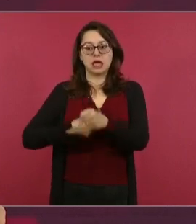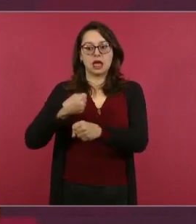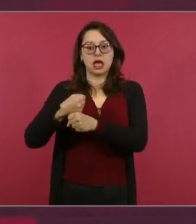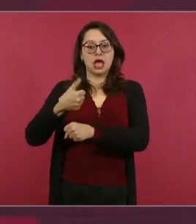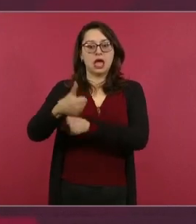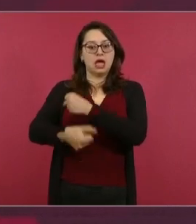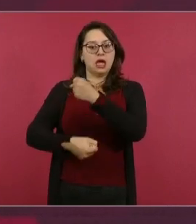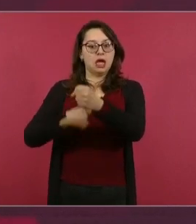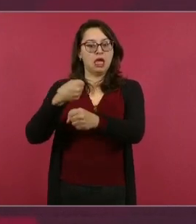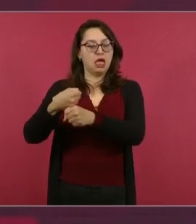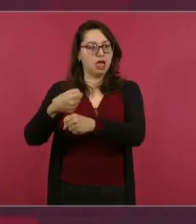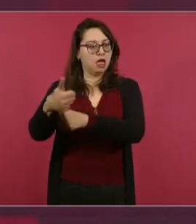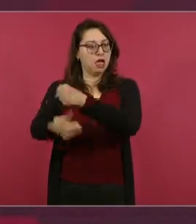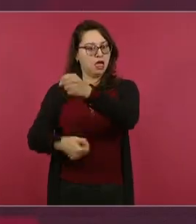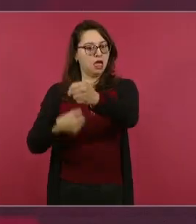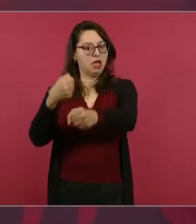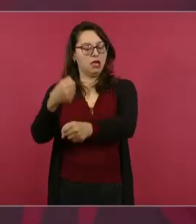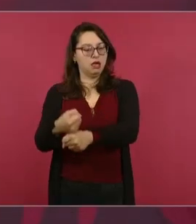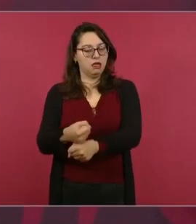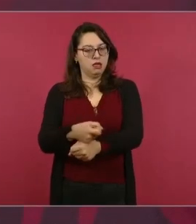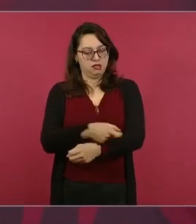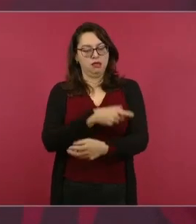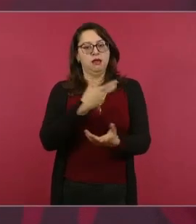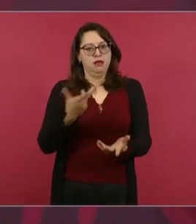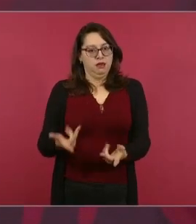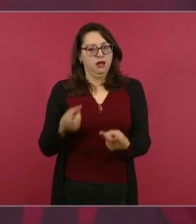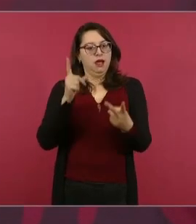y luego con Calderón,